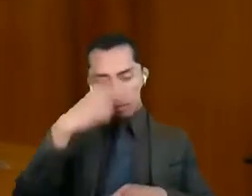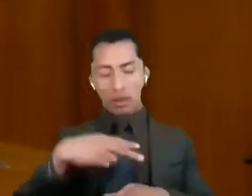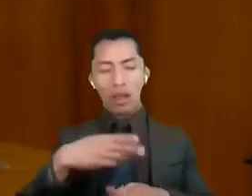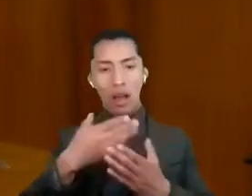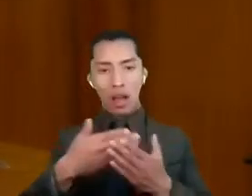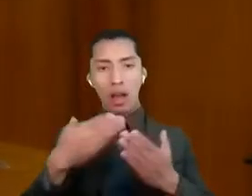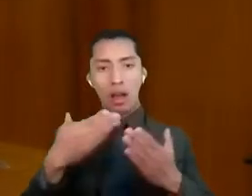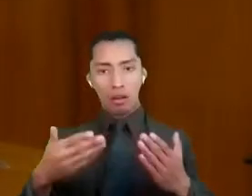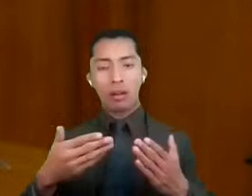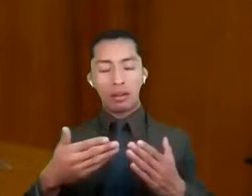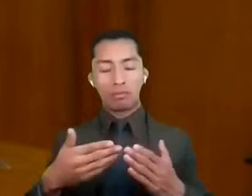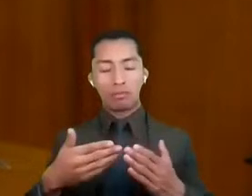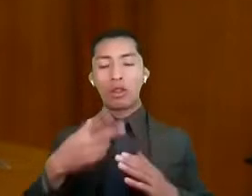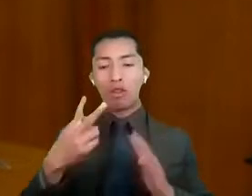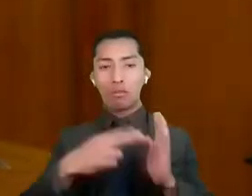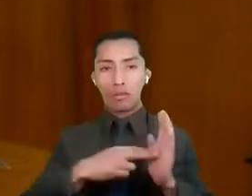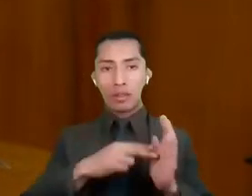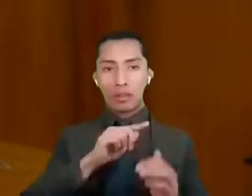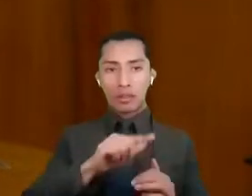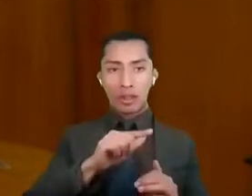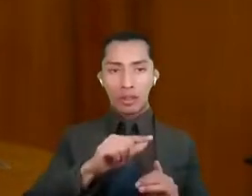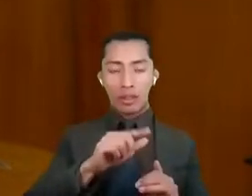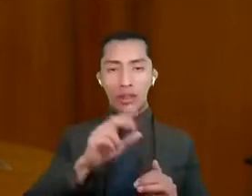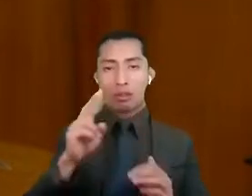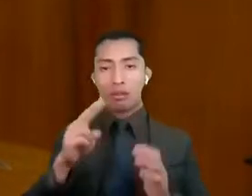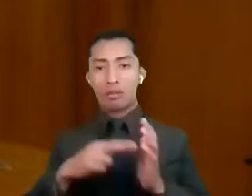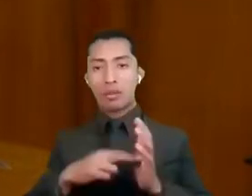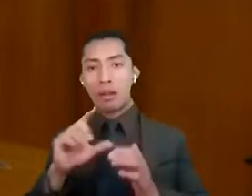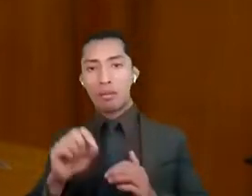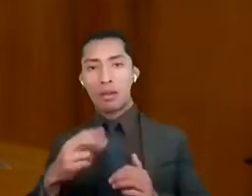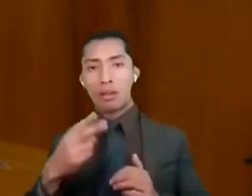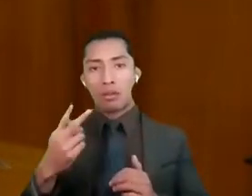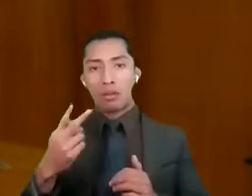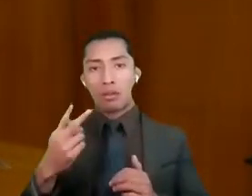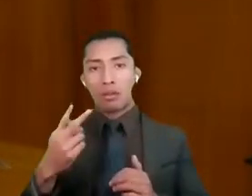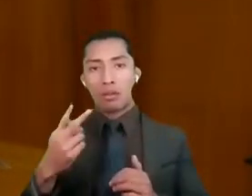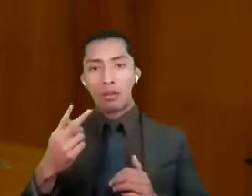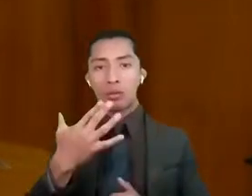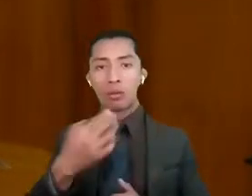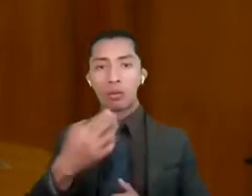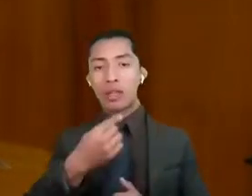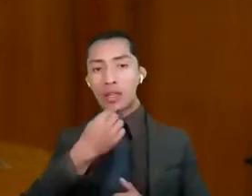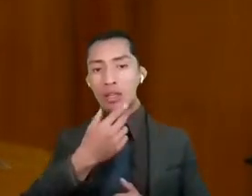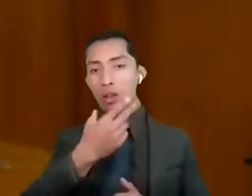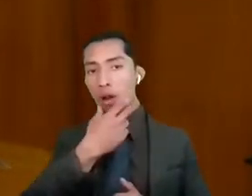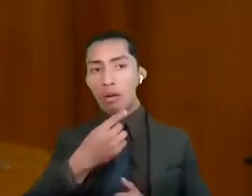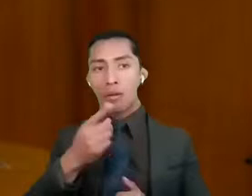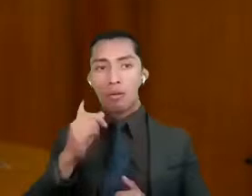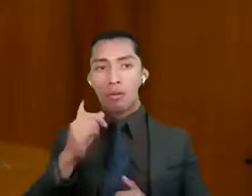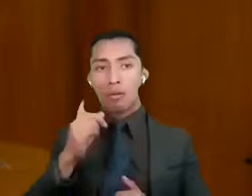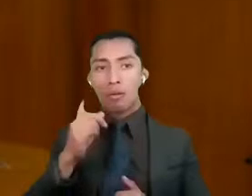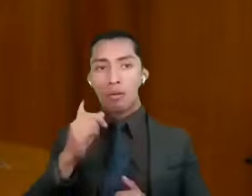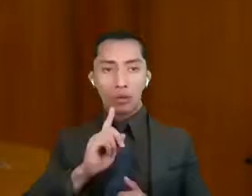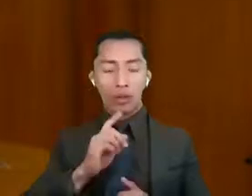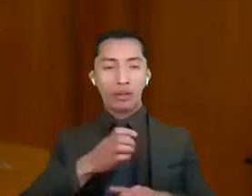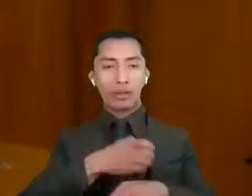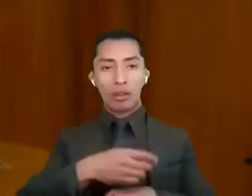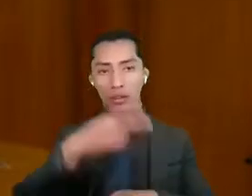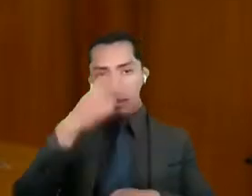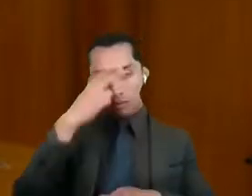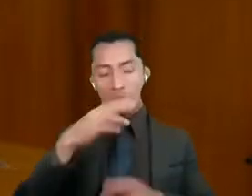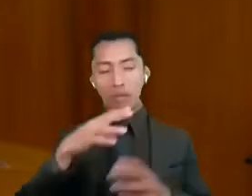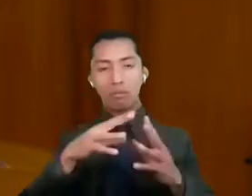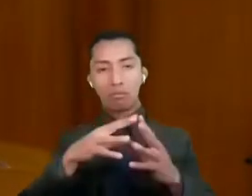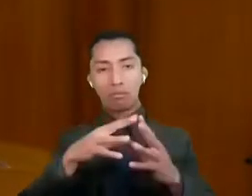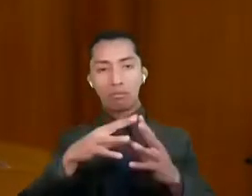Entre 2017 y 2022 desaparecieron 850 niñas y adolescentes en el Estado de México. según datos del